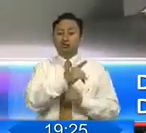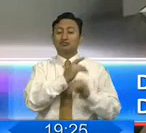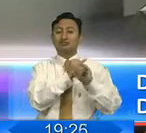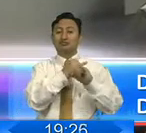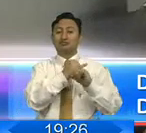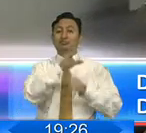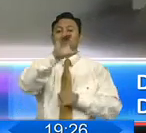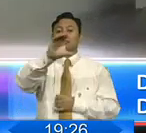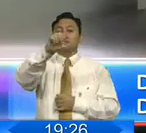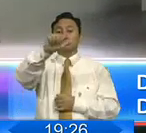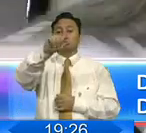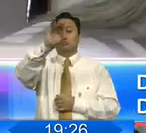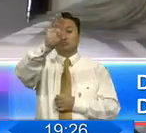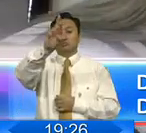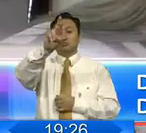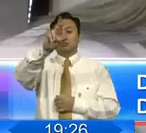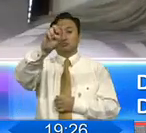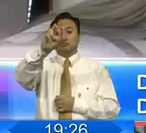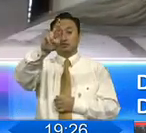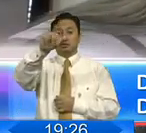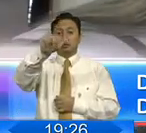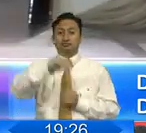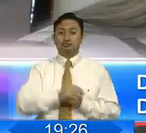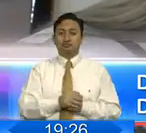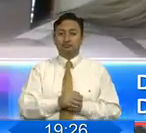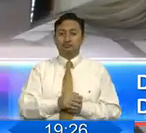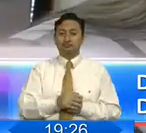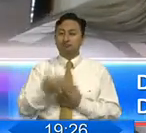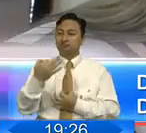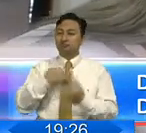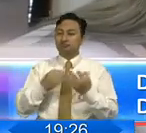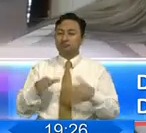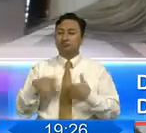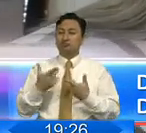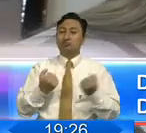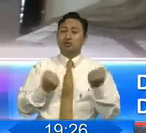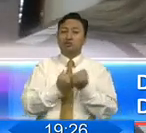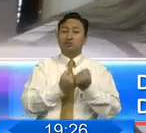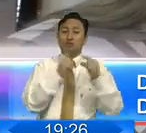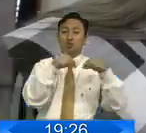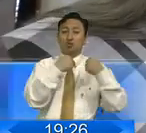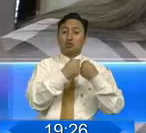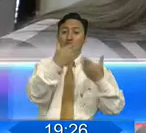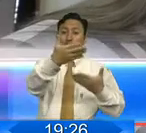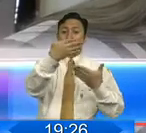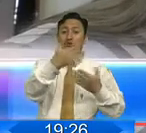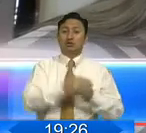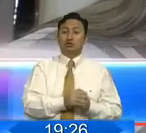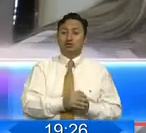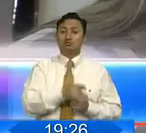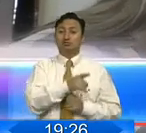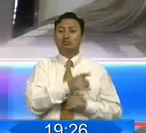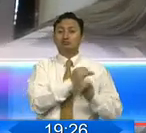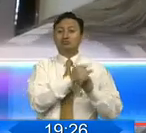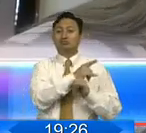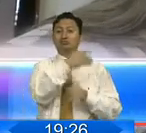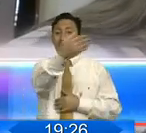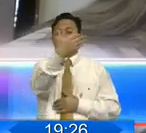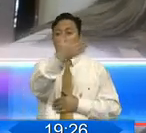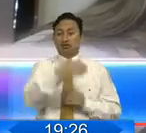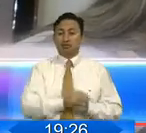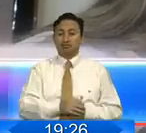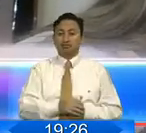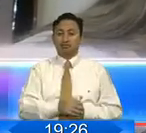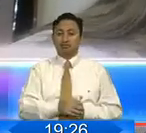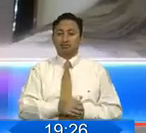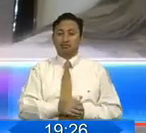hoy candidato a la reelección. Nos habían indicado que era para apoyar al movimiento político del señor alcalde.